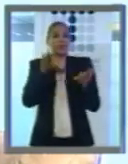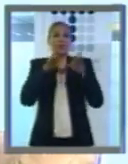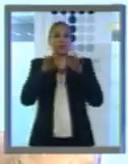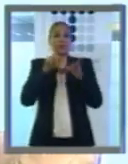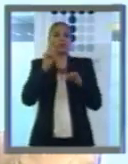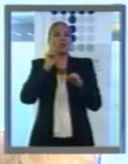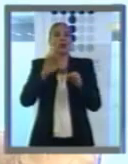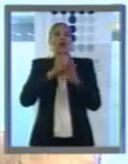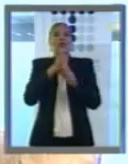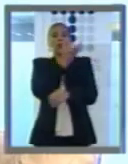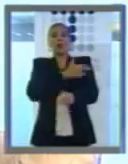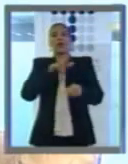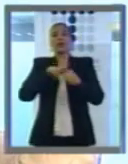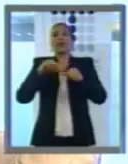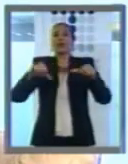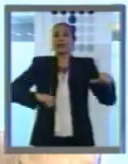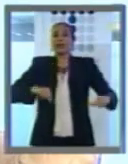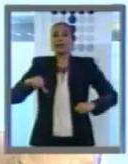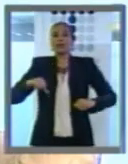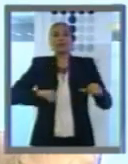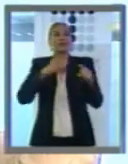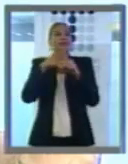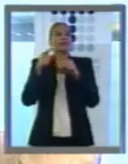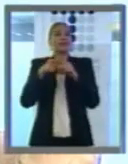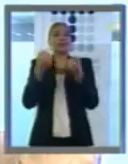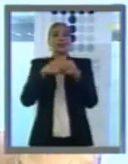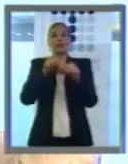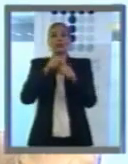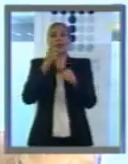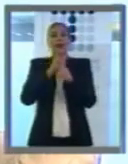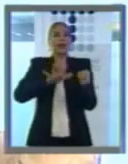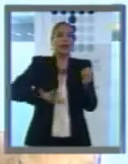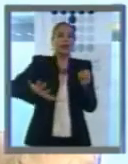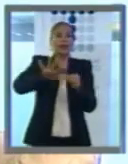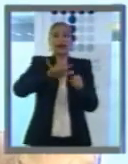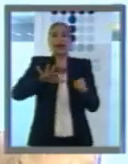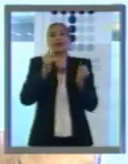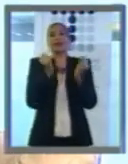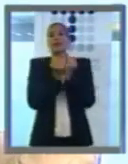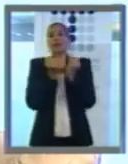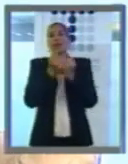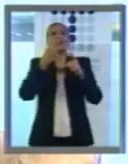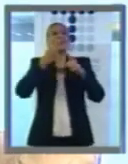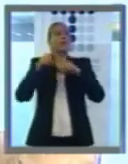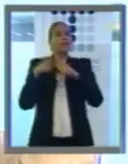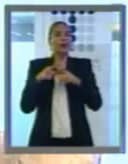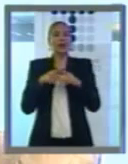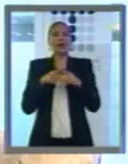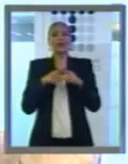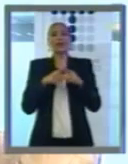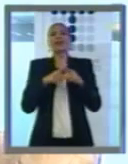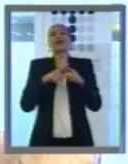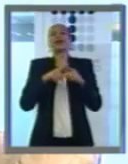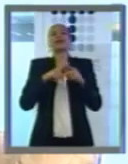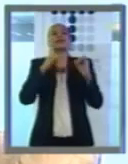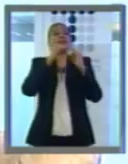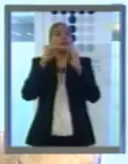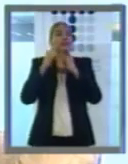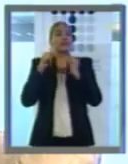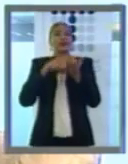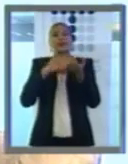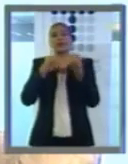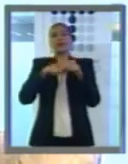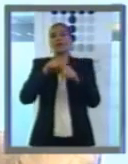de coordinar las acciones con la sociedad civil y con diversas instancias de la